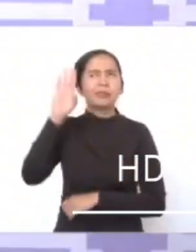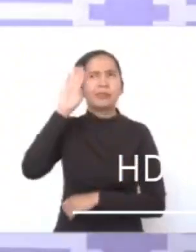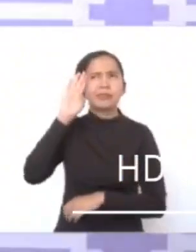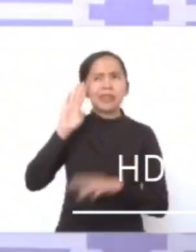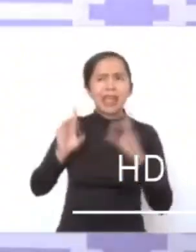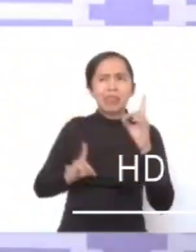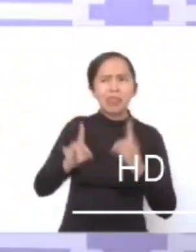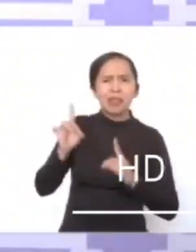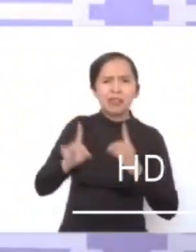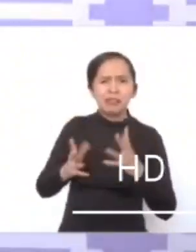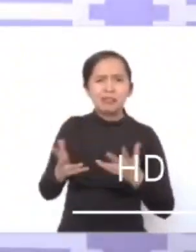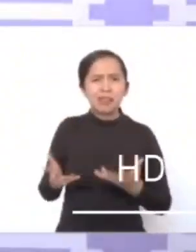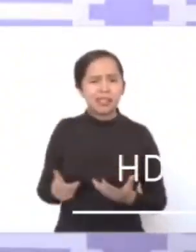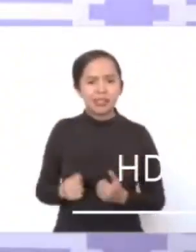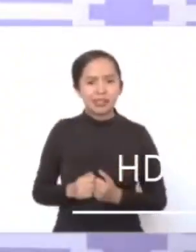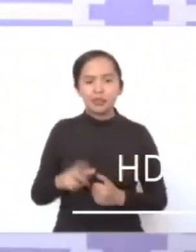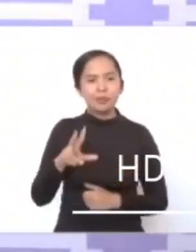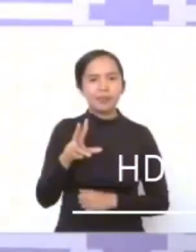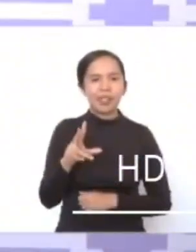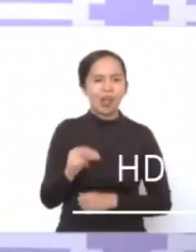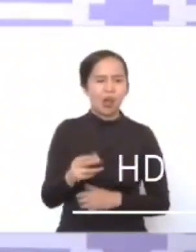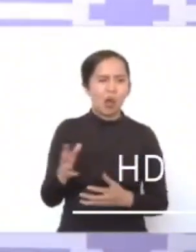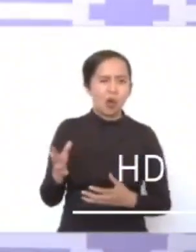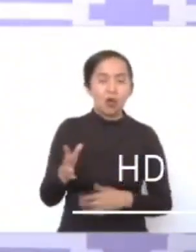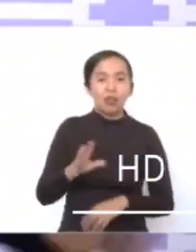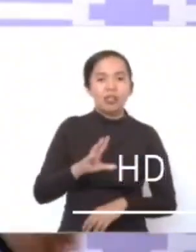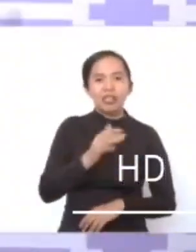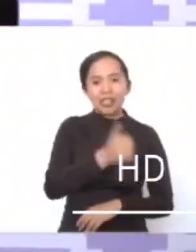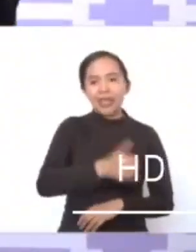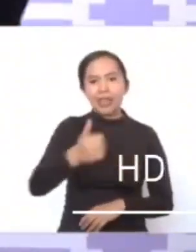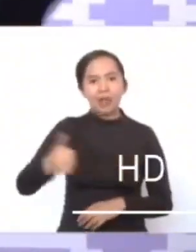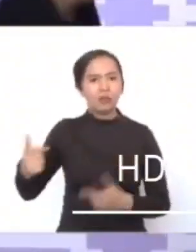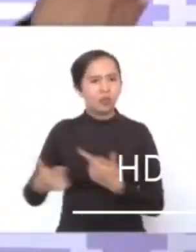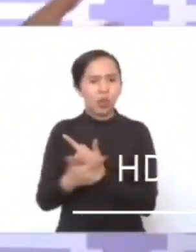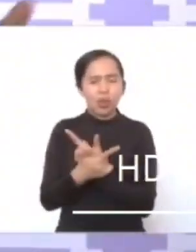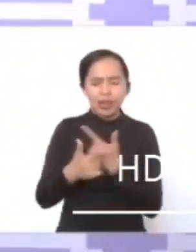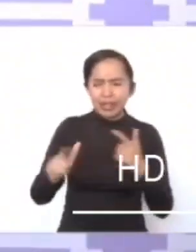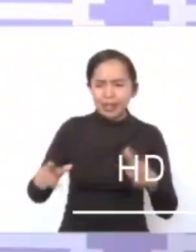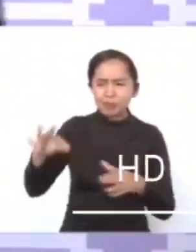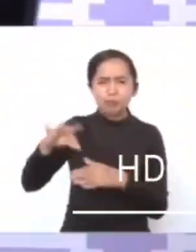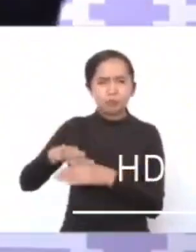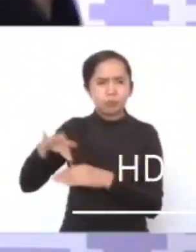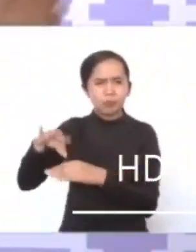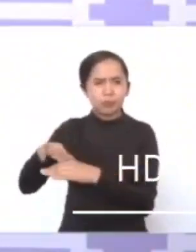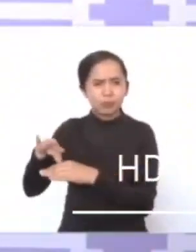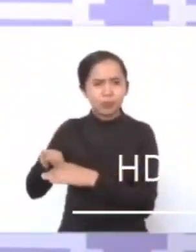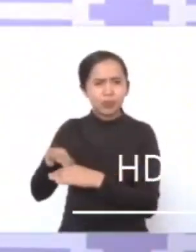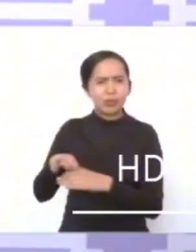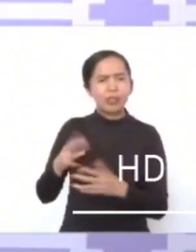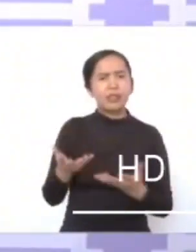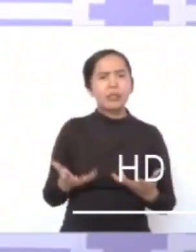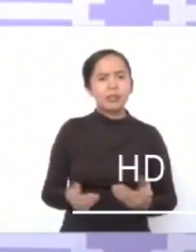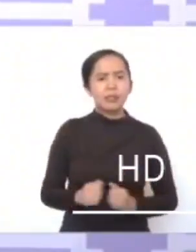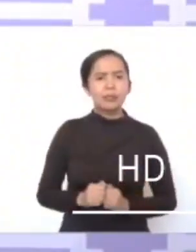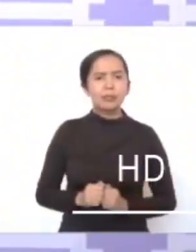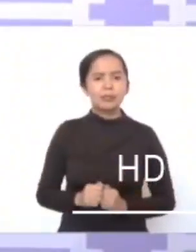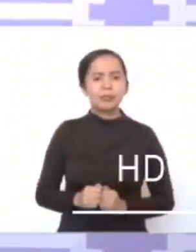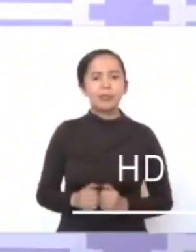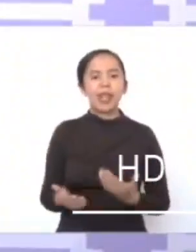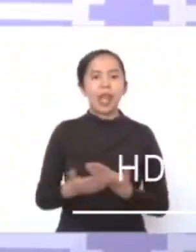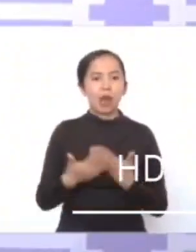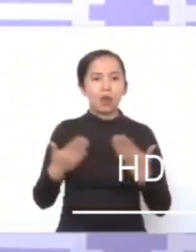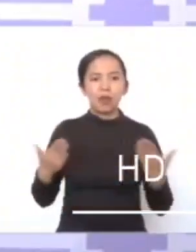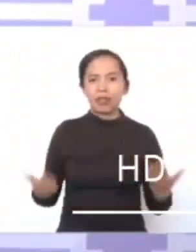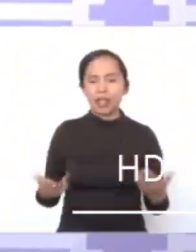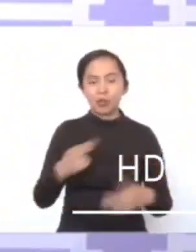a la tribuna a decir que no, que cada quien que fuera libre el voto, que no se impusiera la paridad, y ahora ya lo